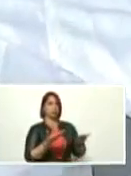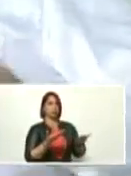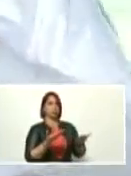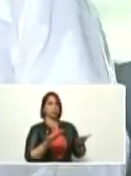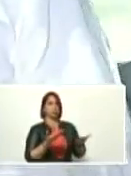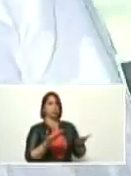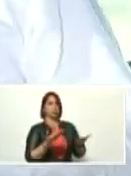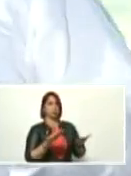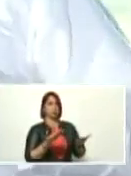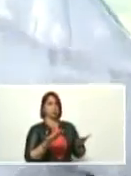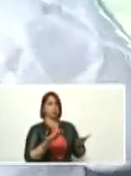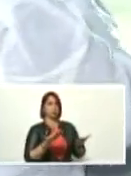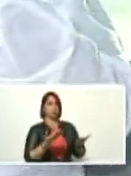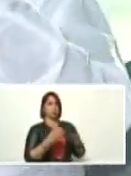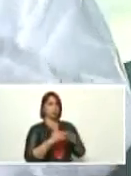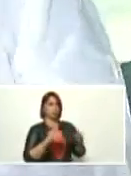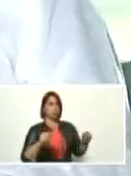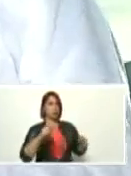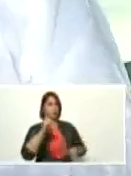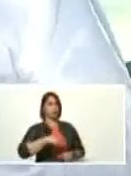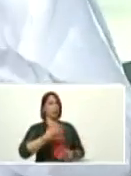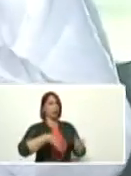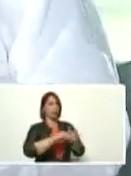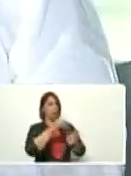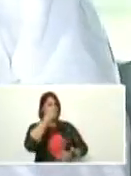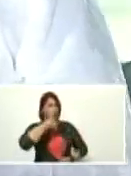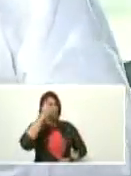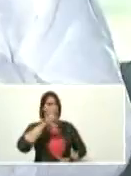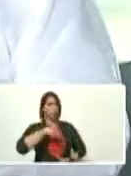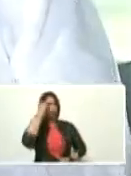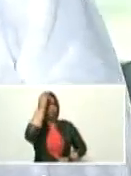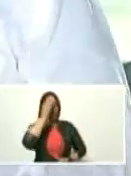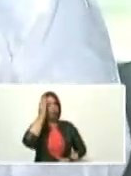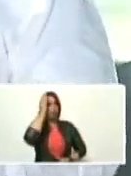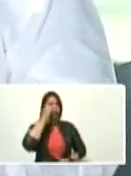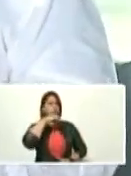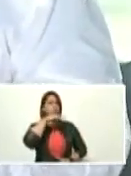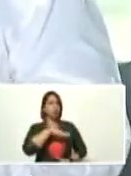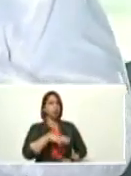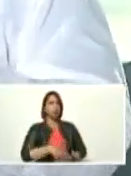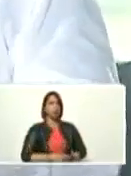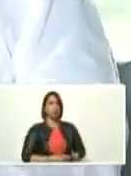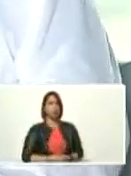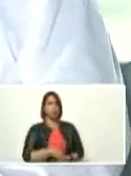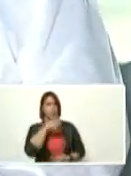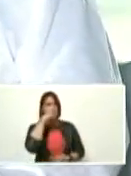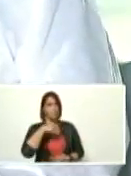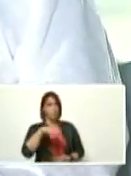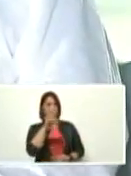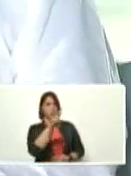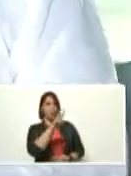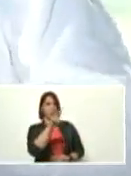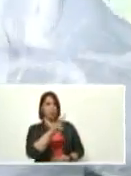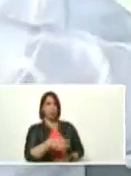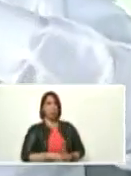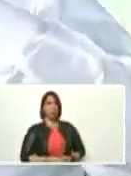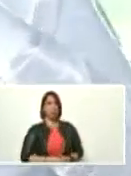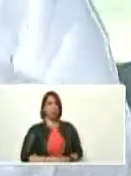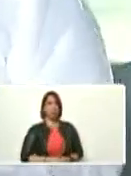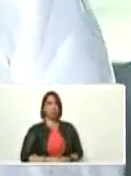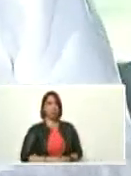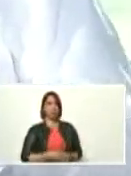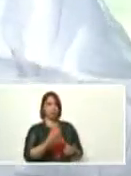se ha dado en el terreno de la reafirmación de la conciencia histórica del pueblo venezolano, en